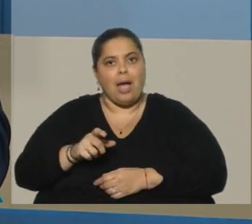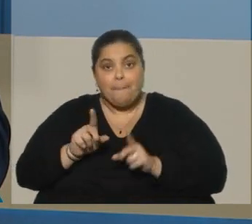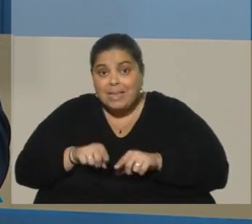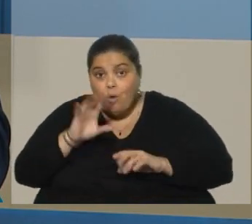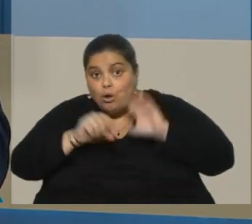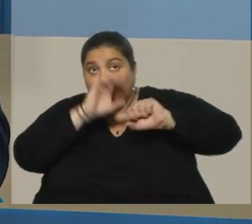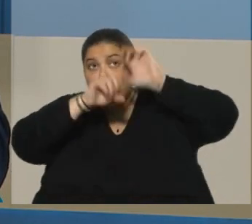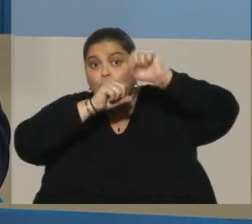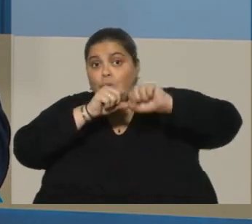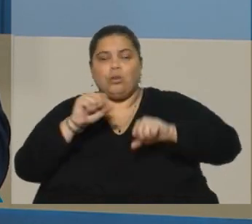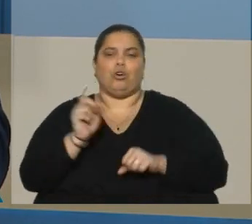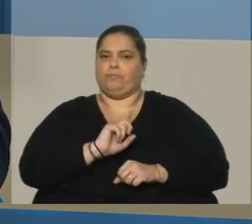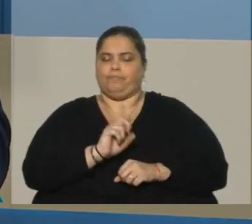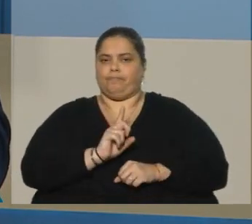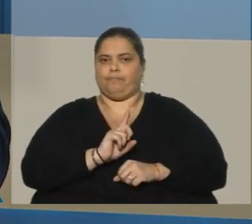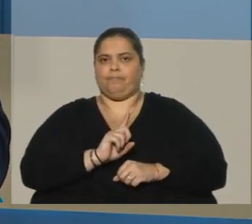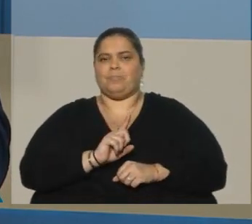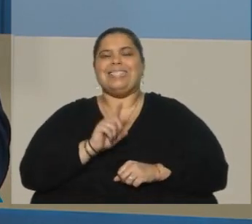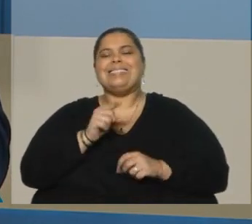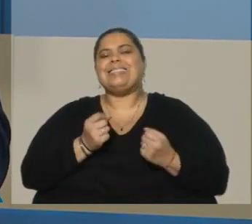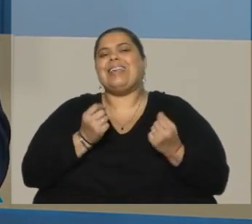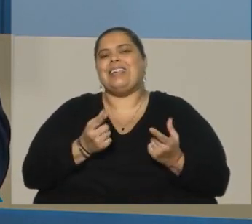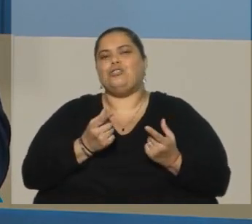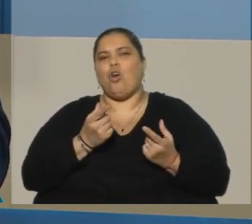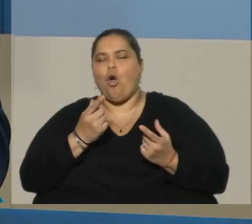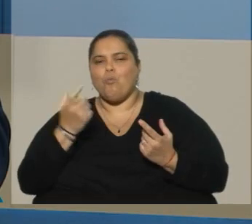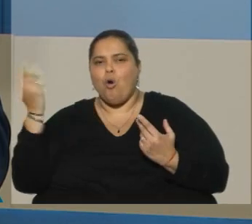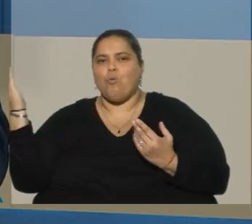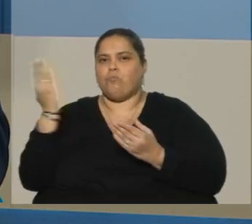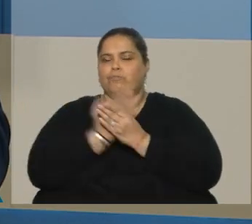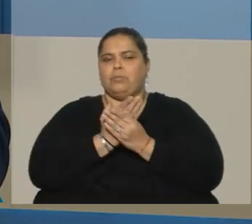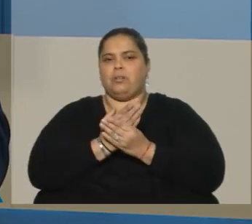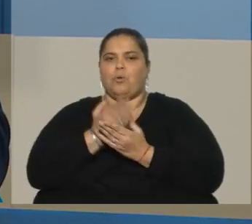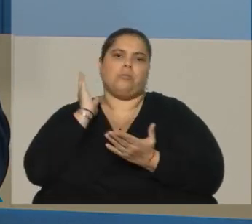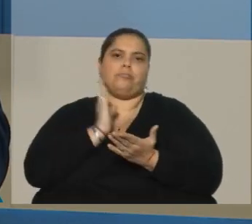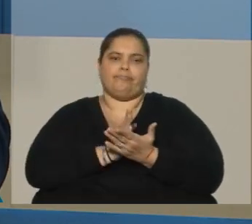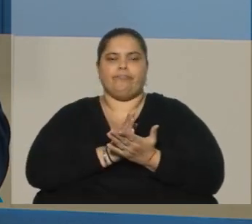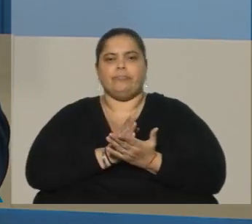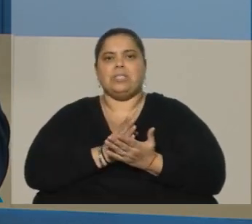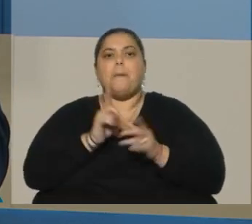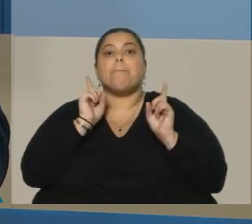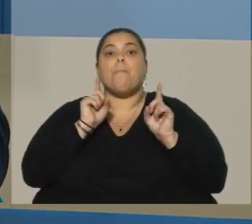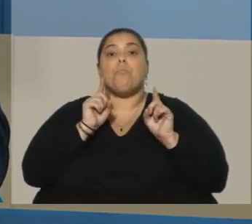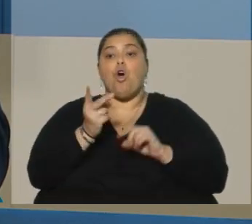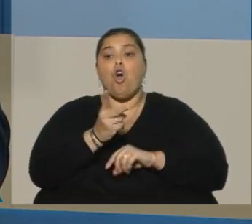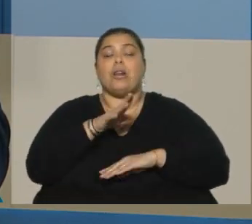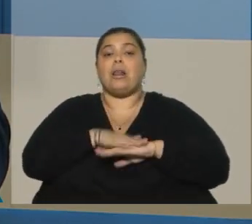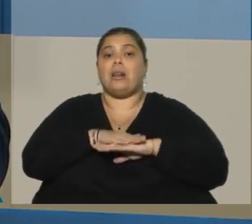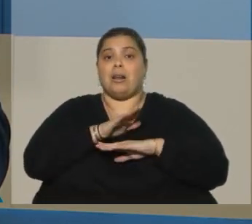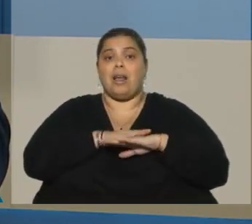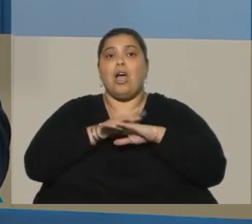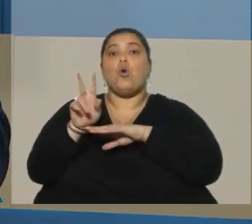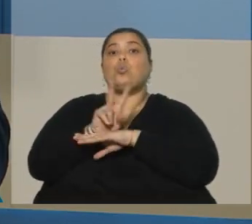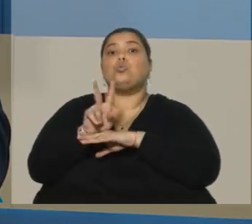No, se dictó un sumario por la eventual responsabilidad de custodia